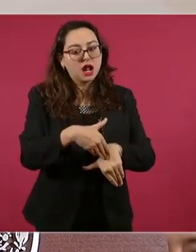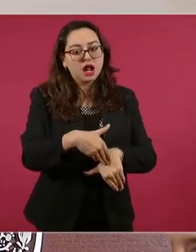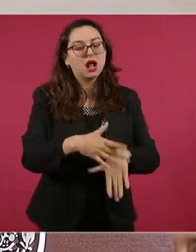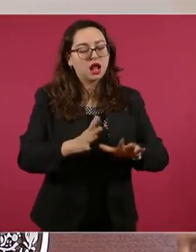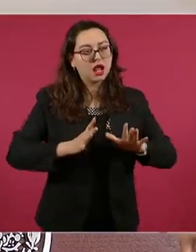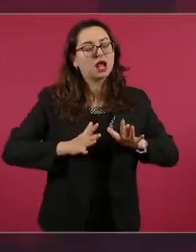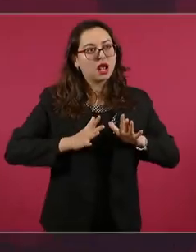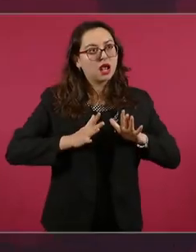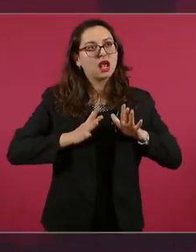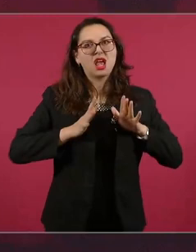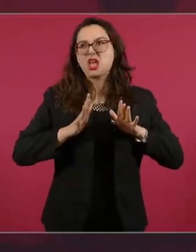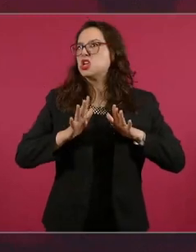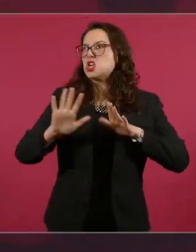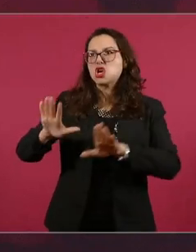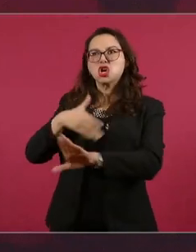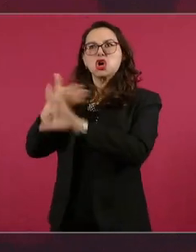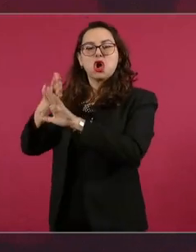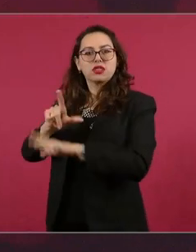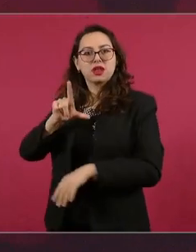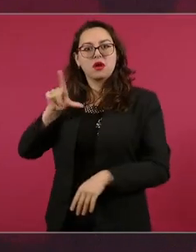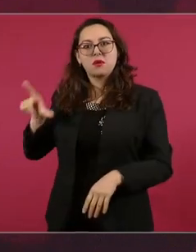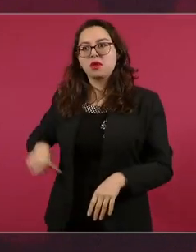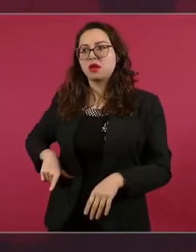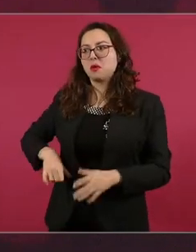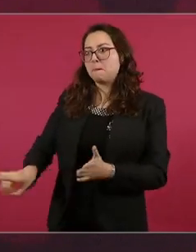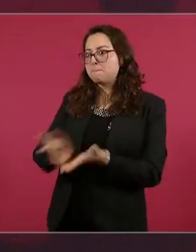que no les convienen,